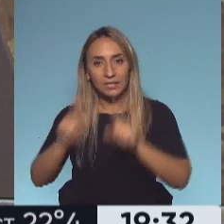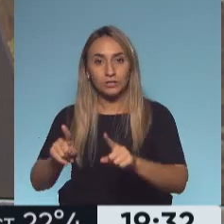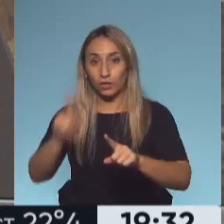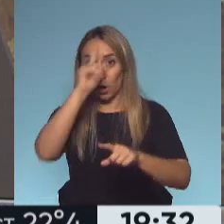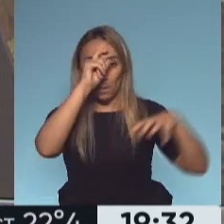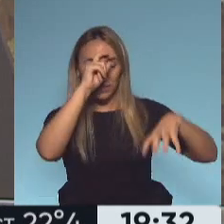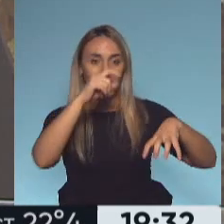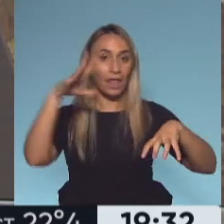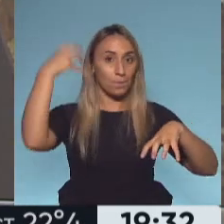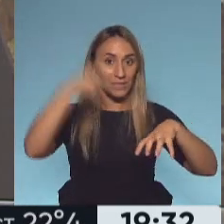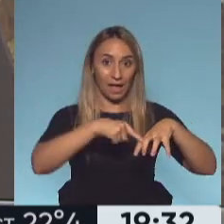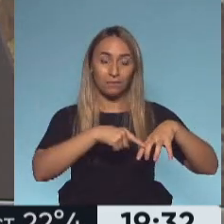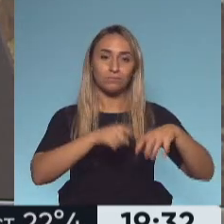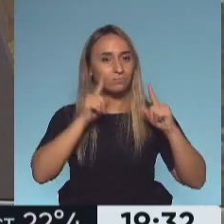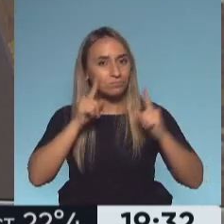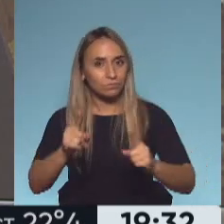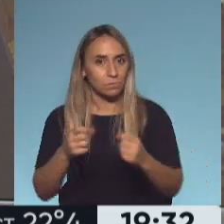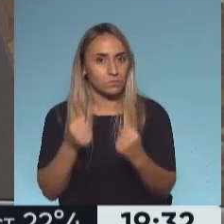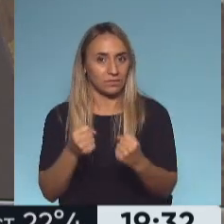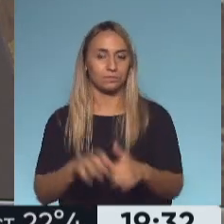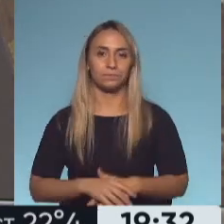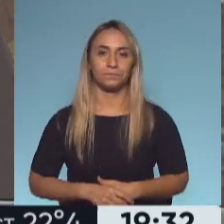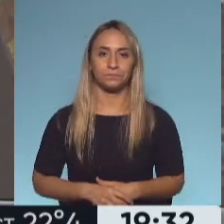Simplemente Evita. El informe a cargo de Gastón Zulay.